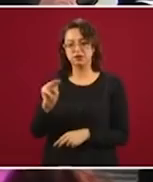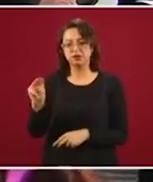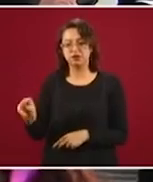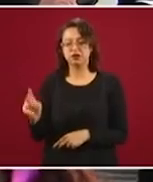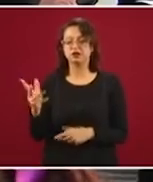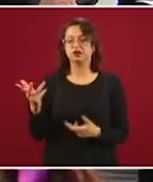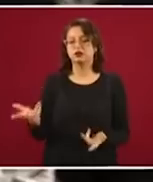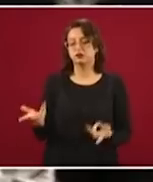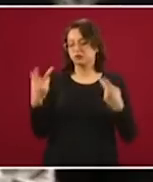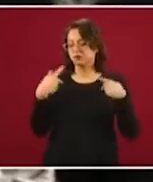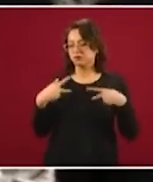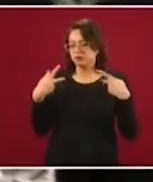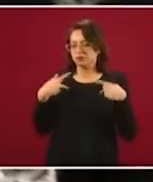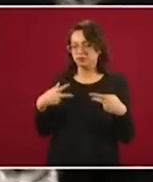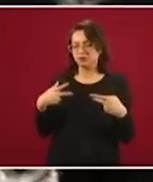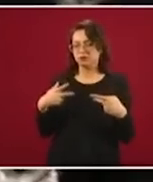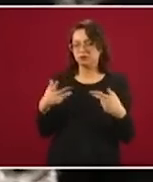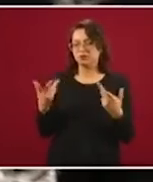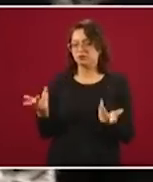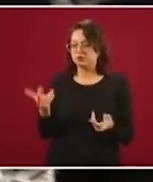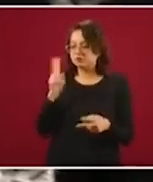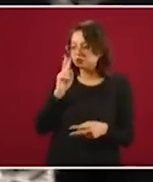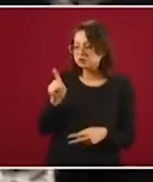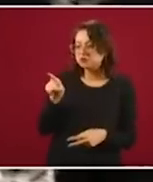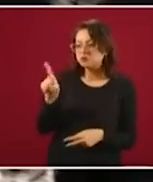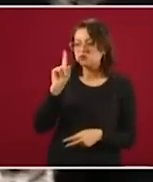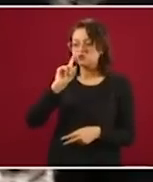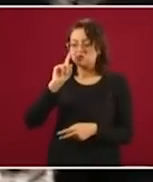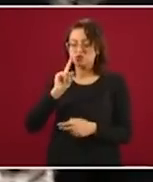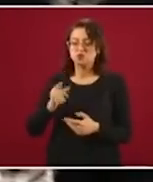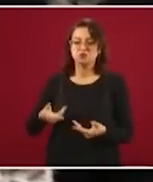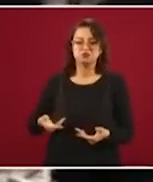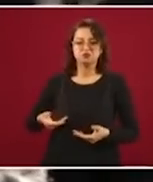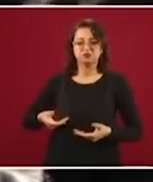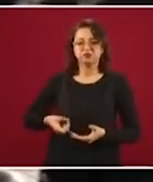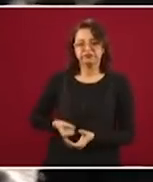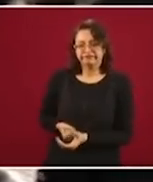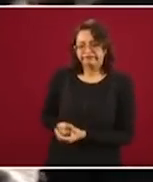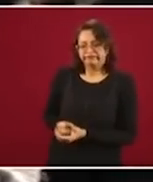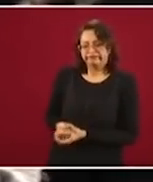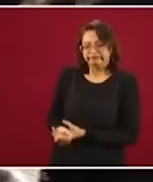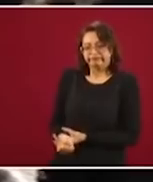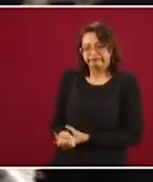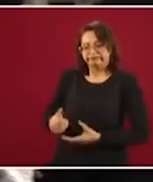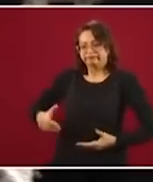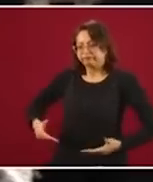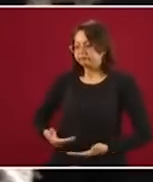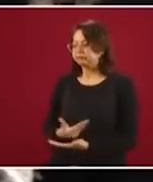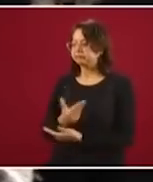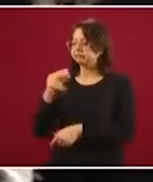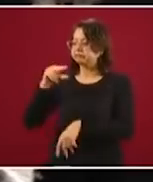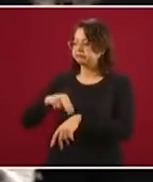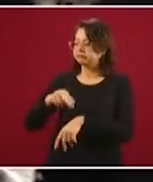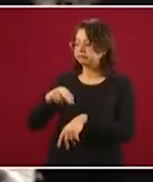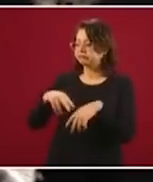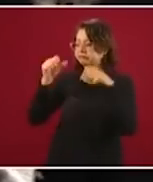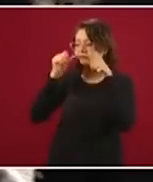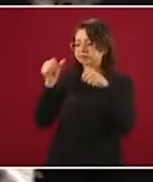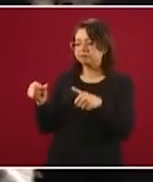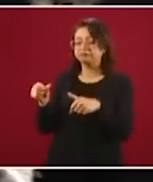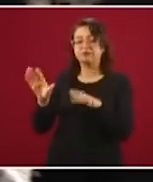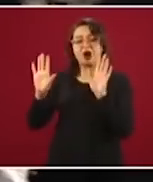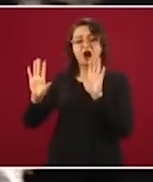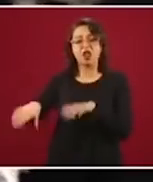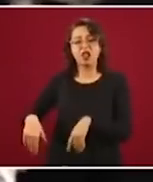bueno, al verla la gente, los médicos no hicieron nada. Mi pregunta es, si Michoacán no está adherido al INSABI,